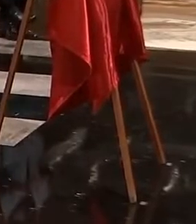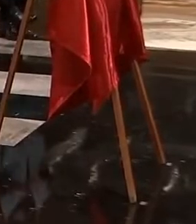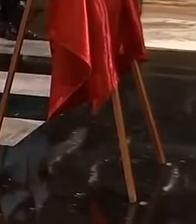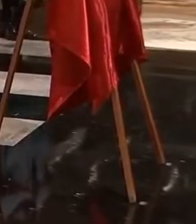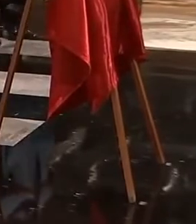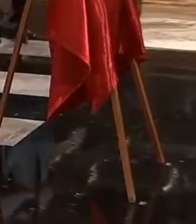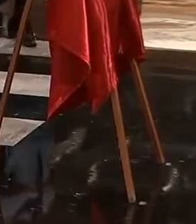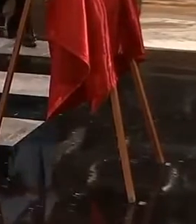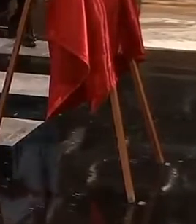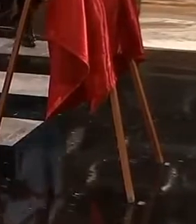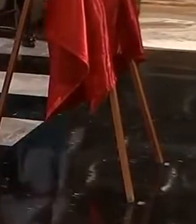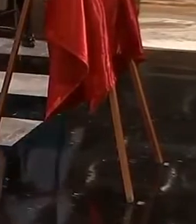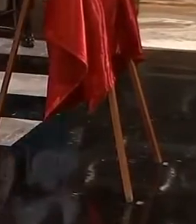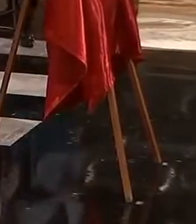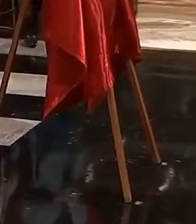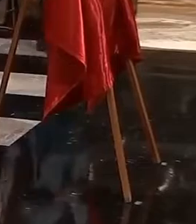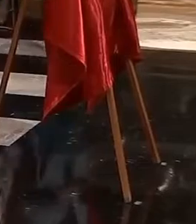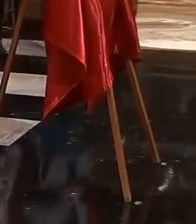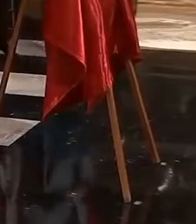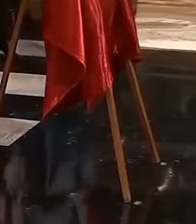Carlos Pellicer Cámara.